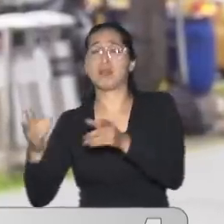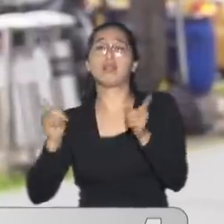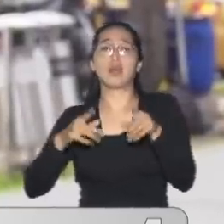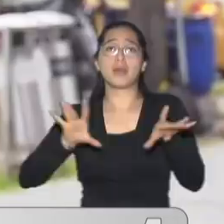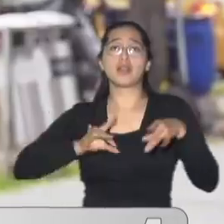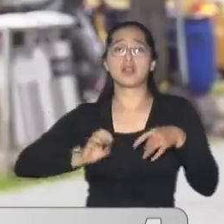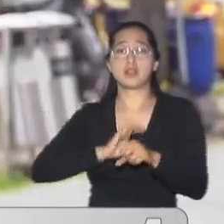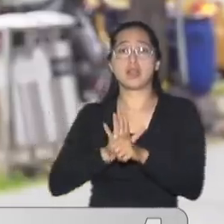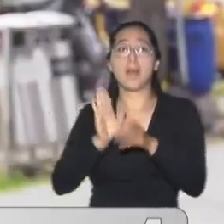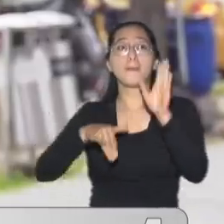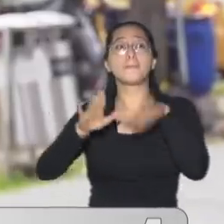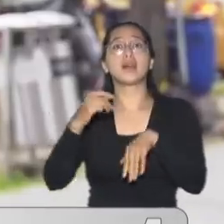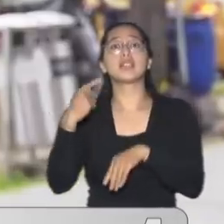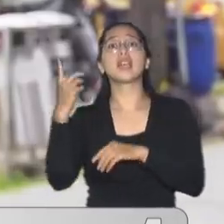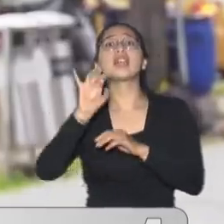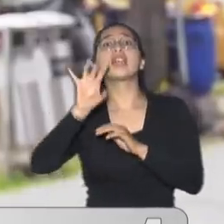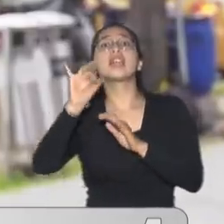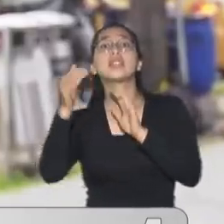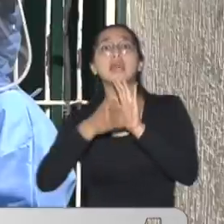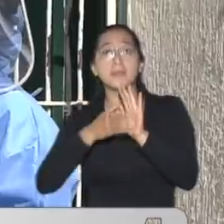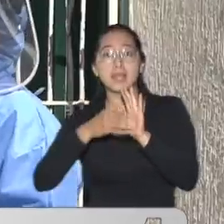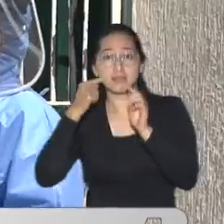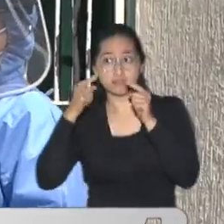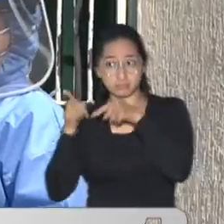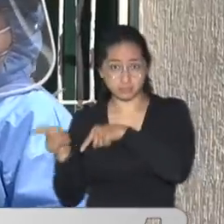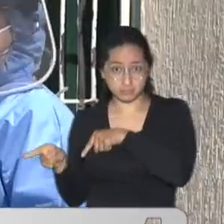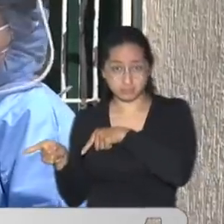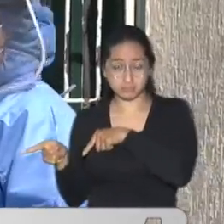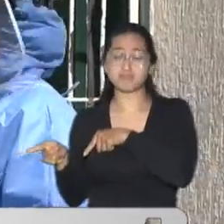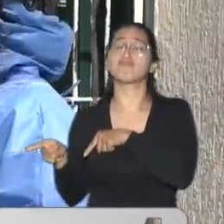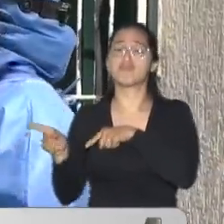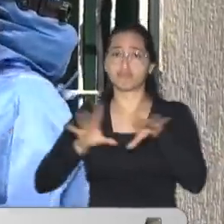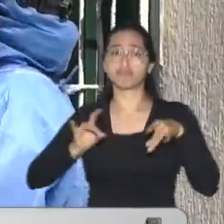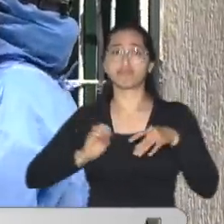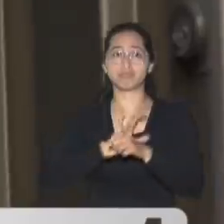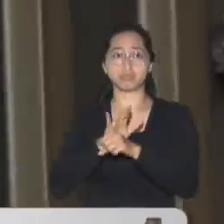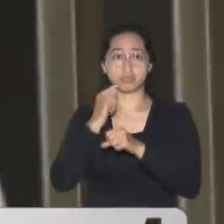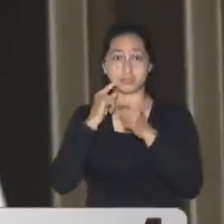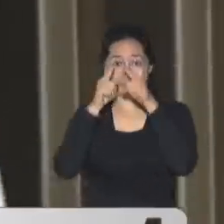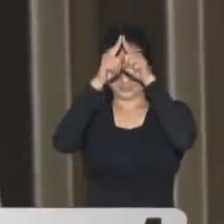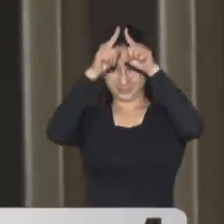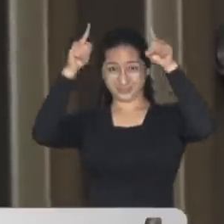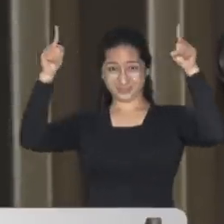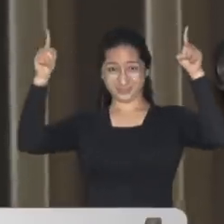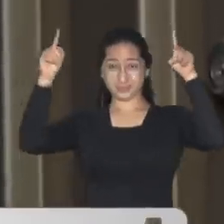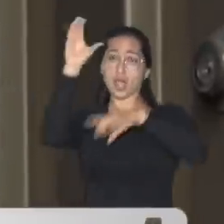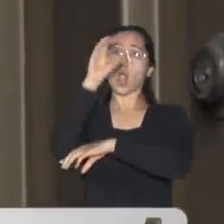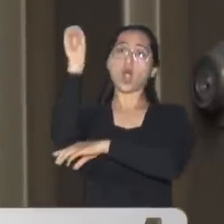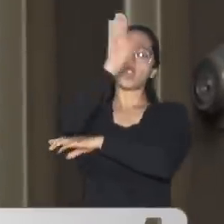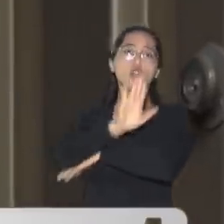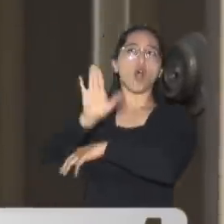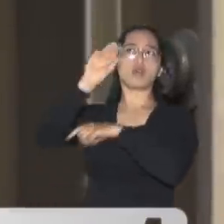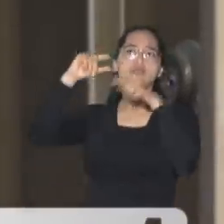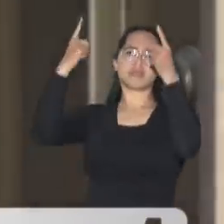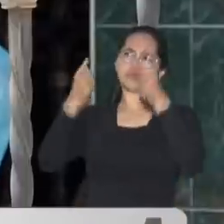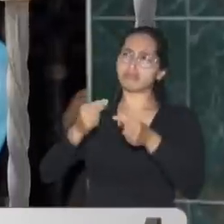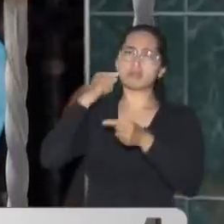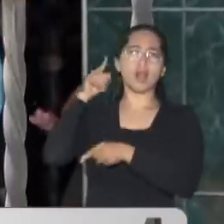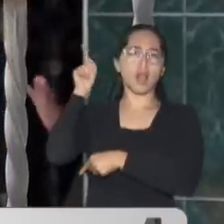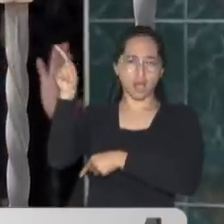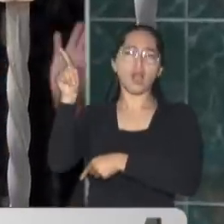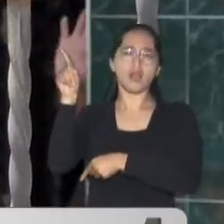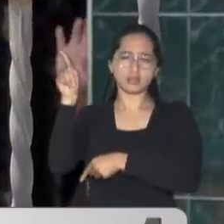personas se infectaron en solo 24 horas. En Colombia, otras 15.898 personas se contagiaron